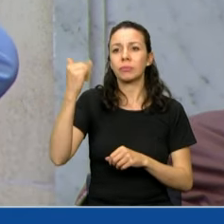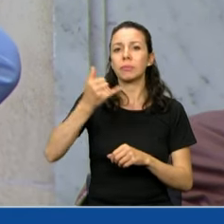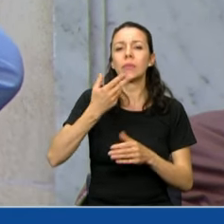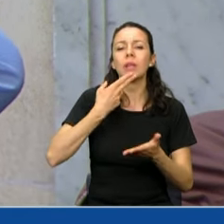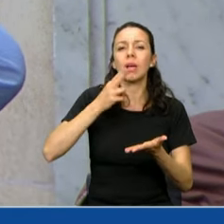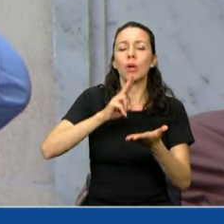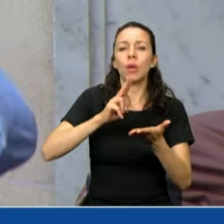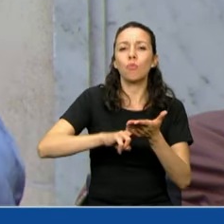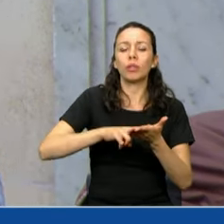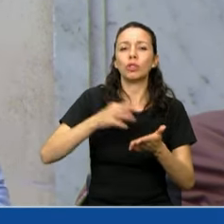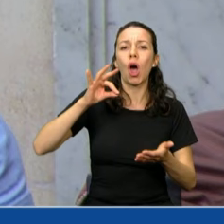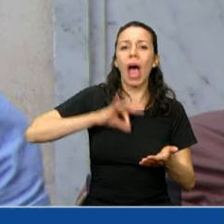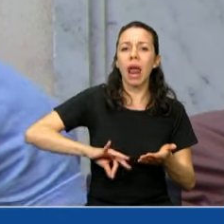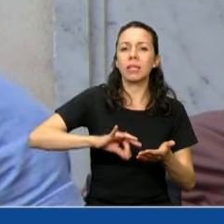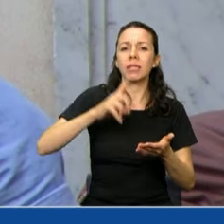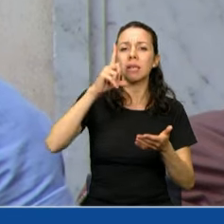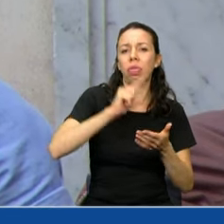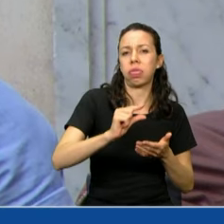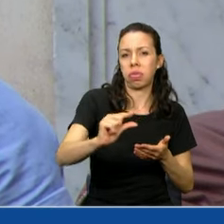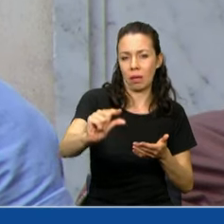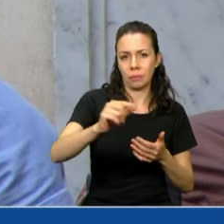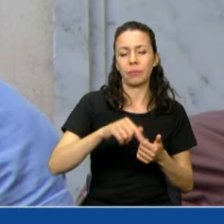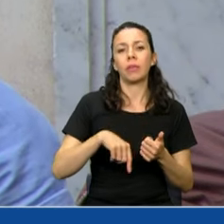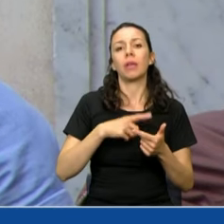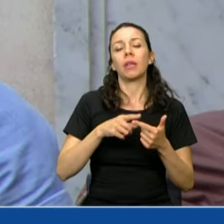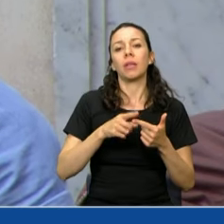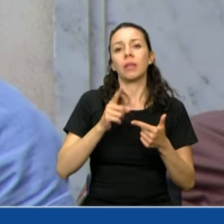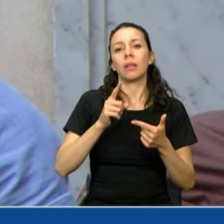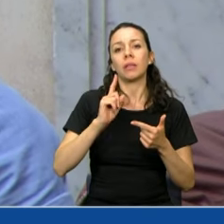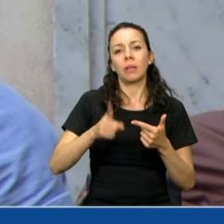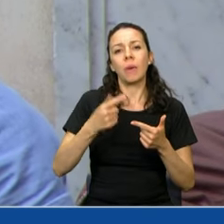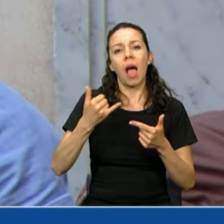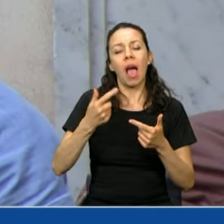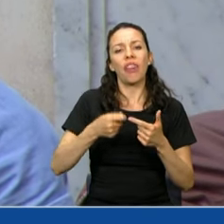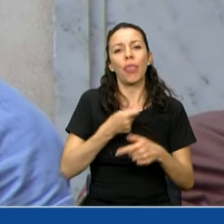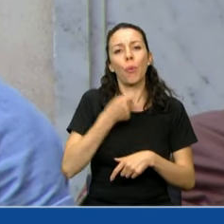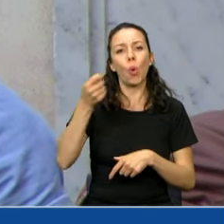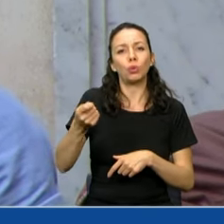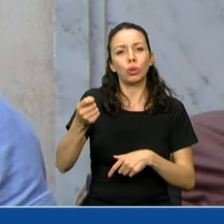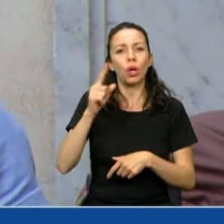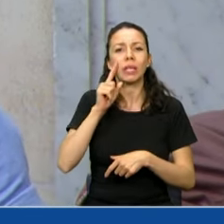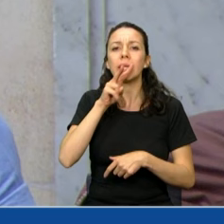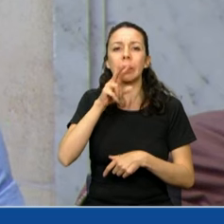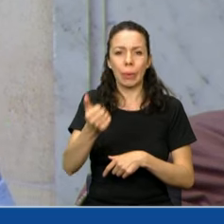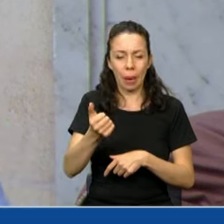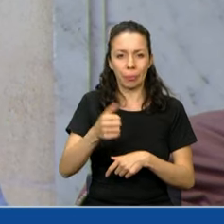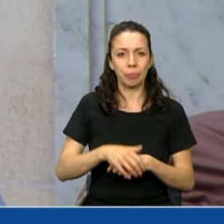las ganancias tiene a partir de la acreditación la devolución del